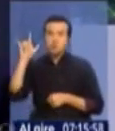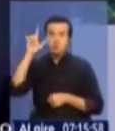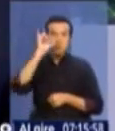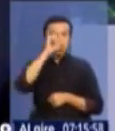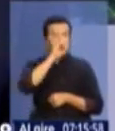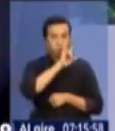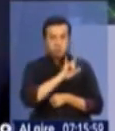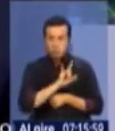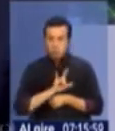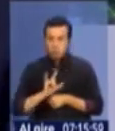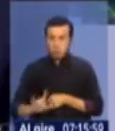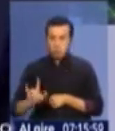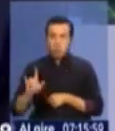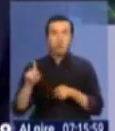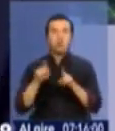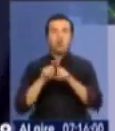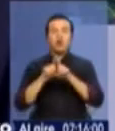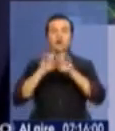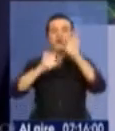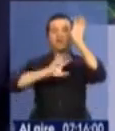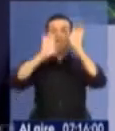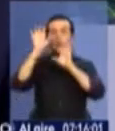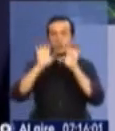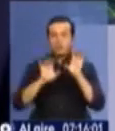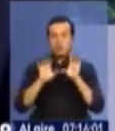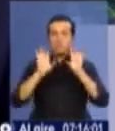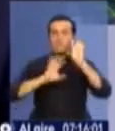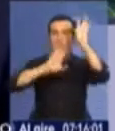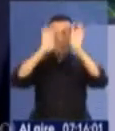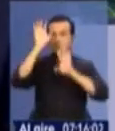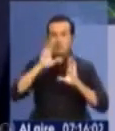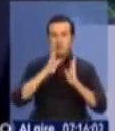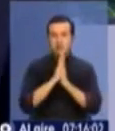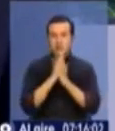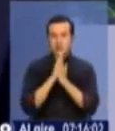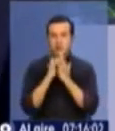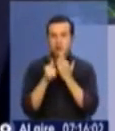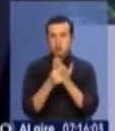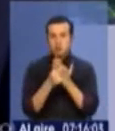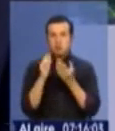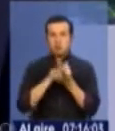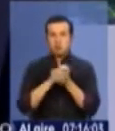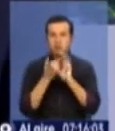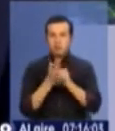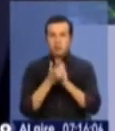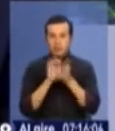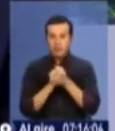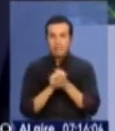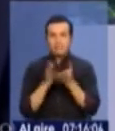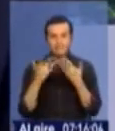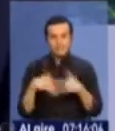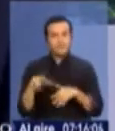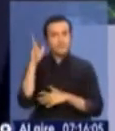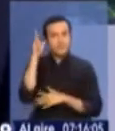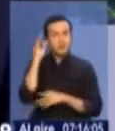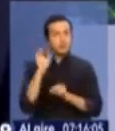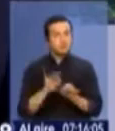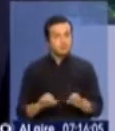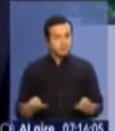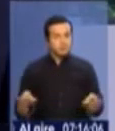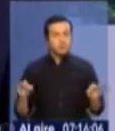ferias por ejemplo vamos a tener una feria del libro en noviembre que también creo que va a ser muy muy